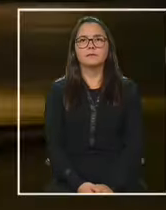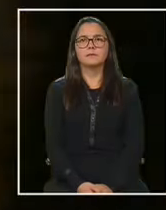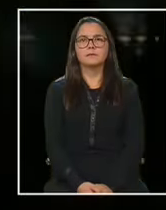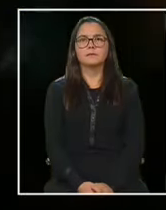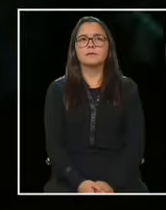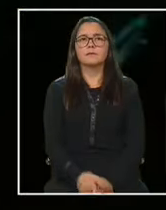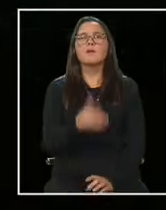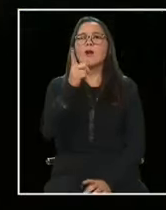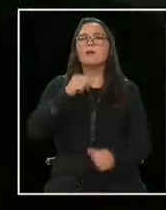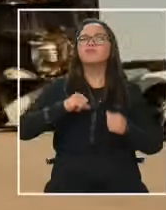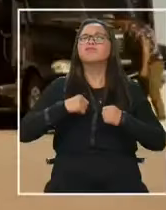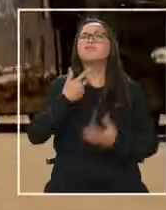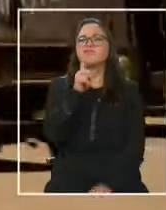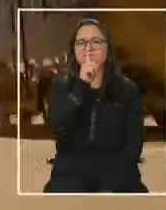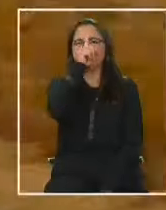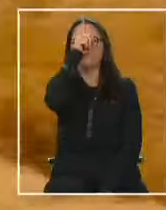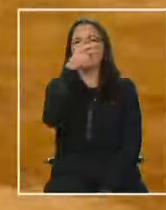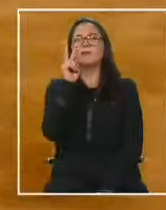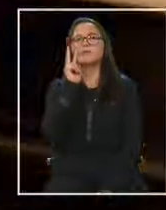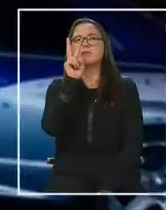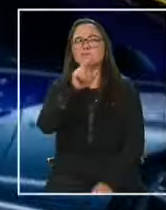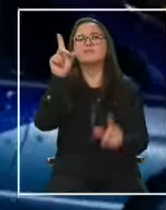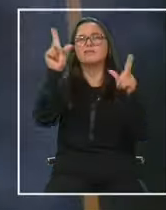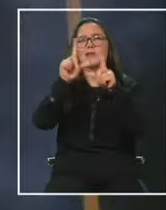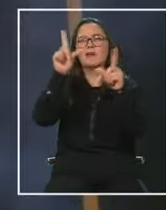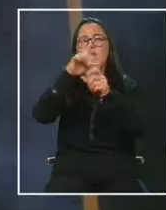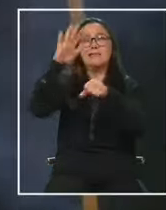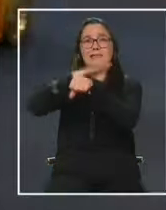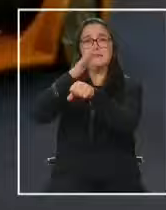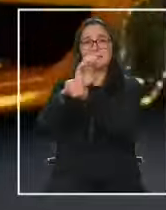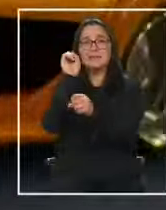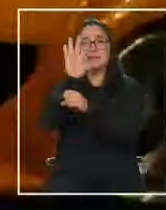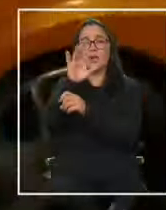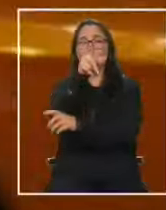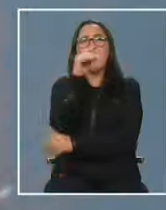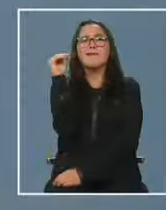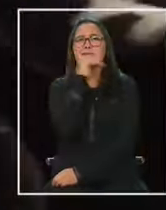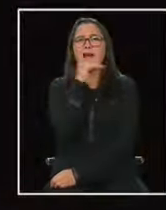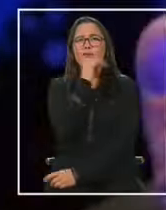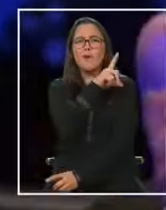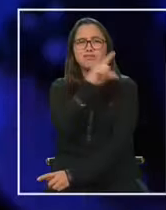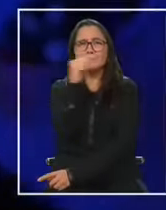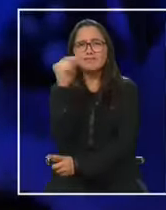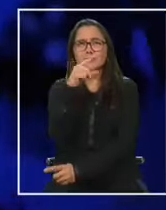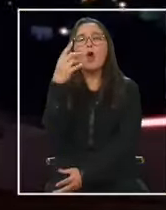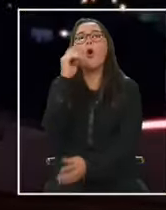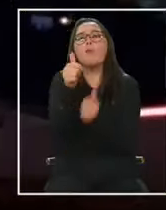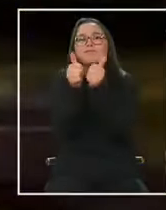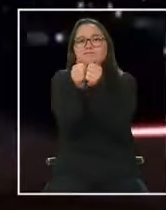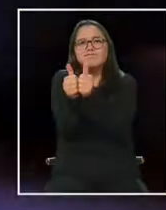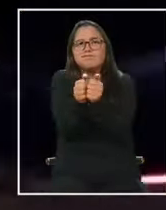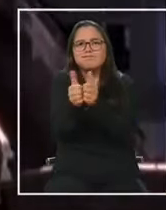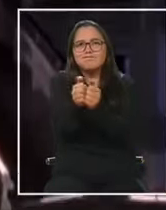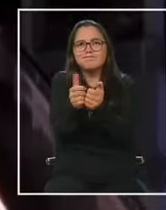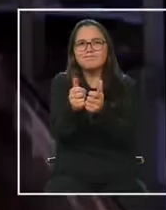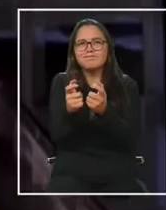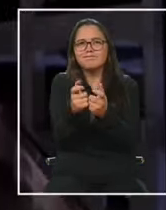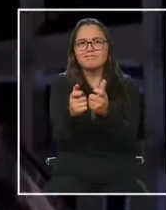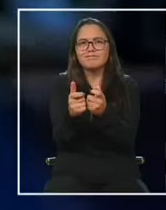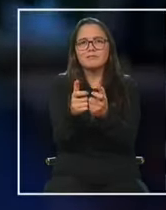acostumbrábamos a ver estas escenas en la pantalla grande con películas como Rápido y furioso o en consolas de